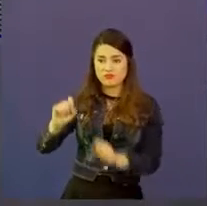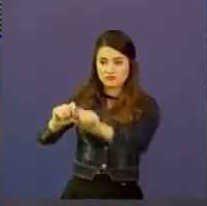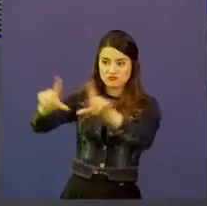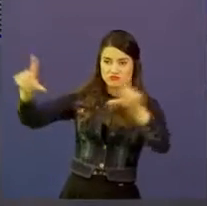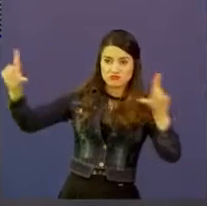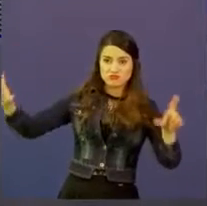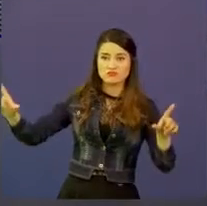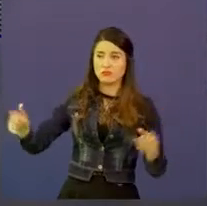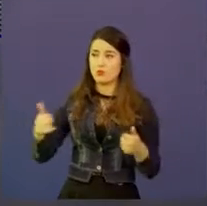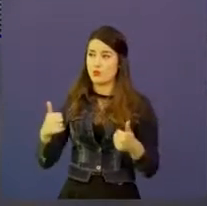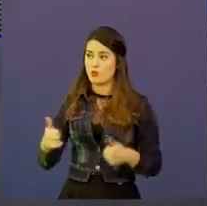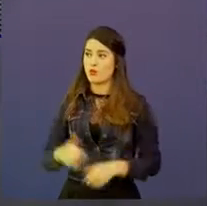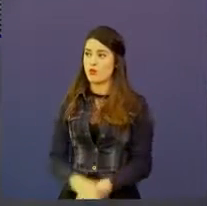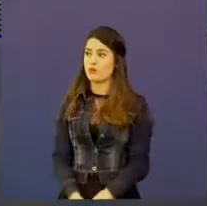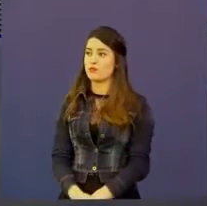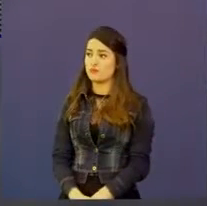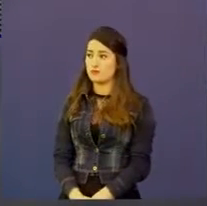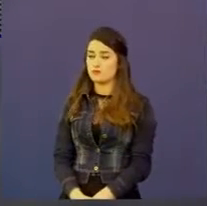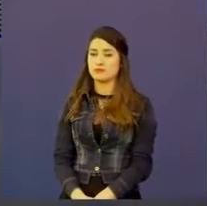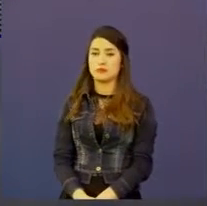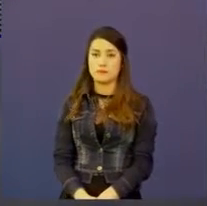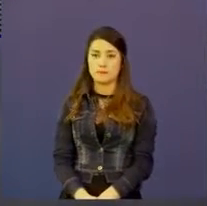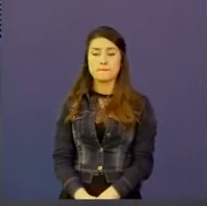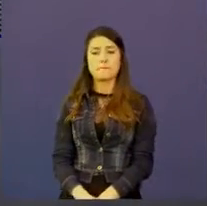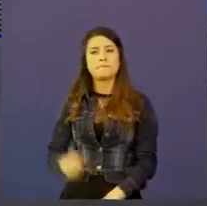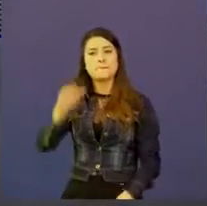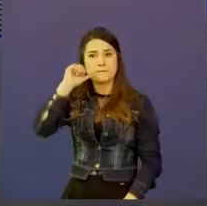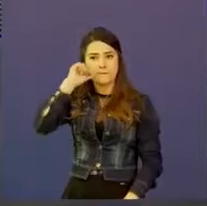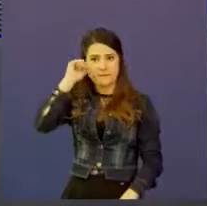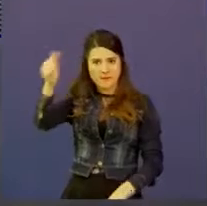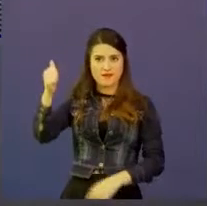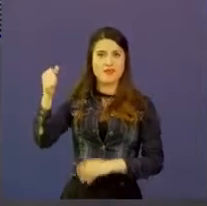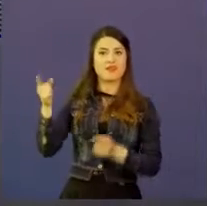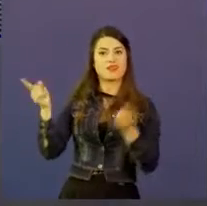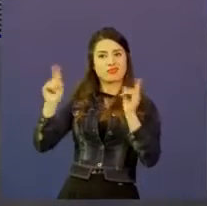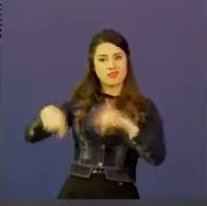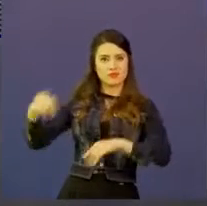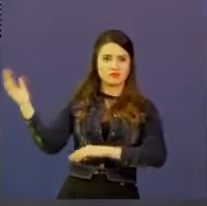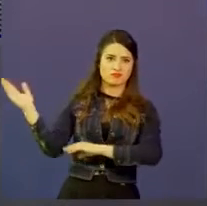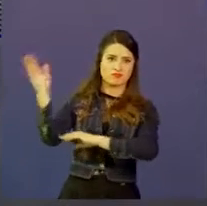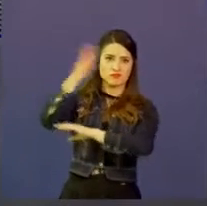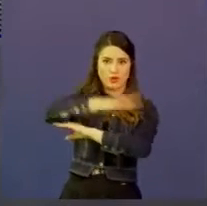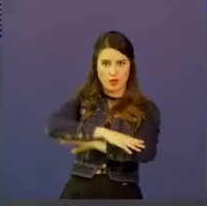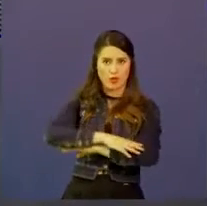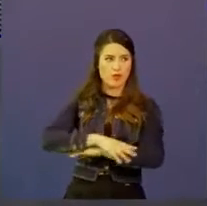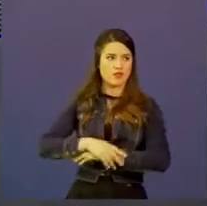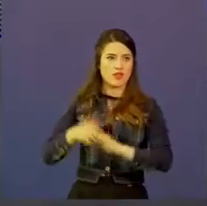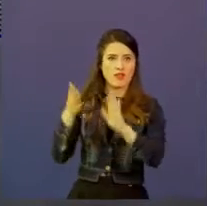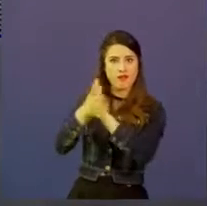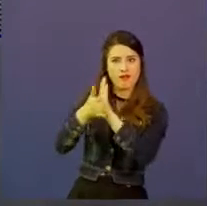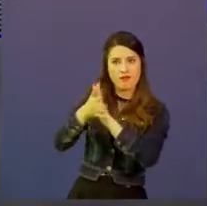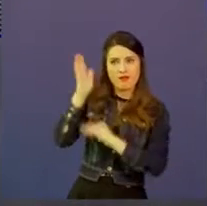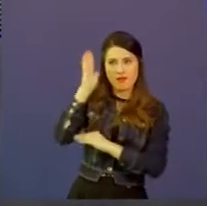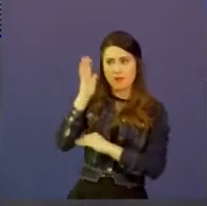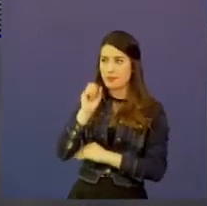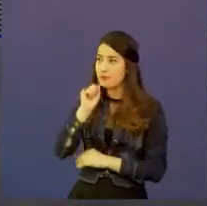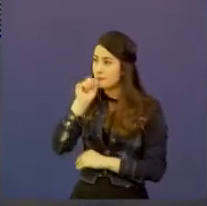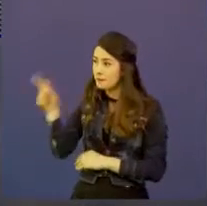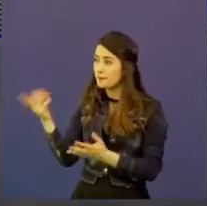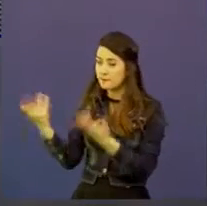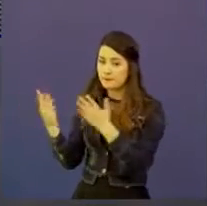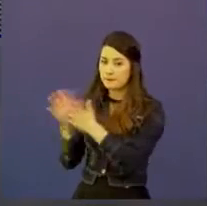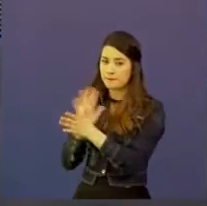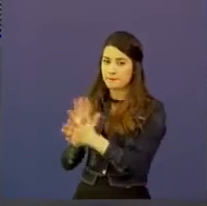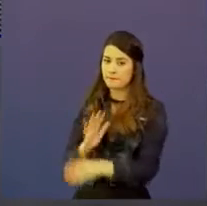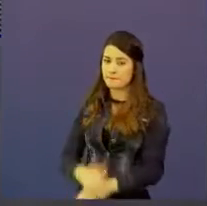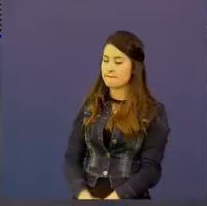cosas buenísimas y mañana también están de evento importantísimo. Entonces, María Jimena, cuéntanos. Bueno, esta es